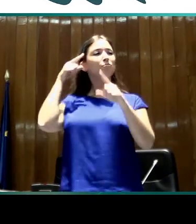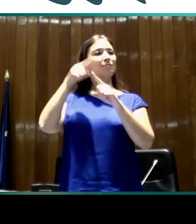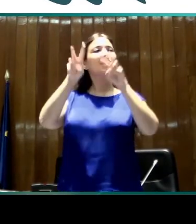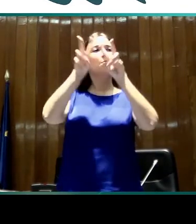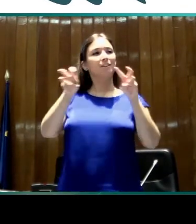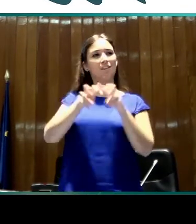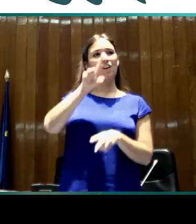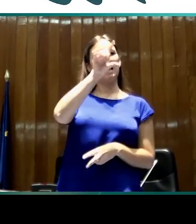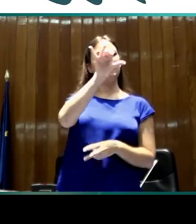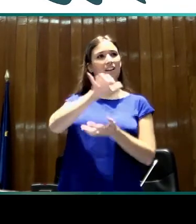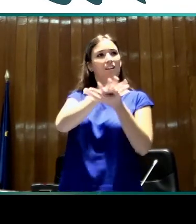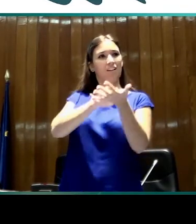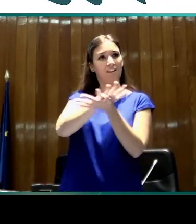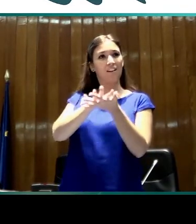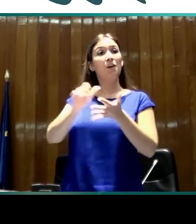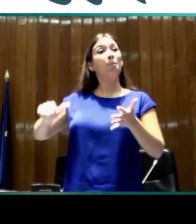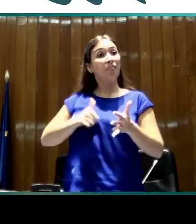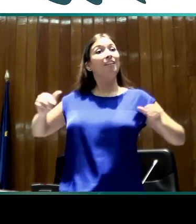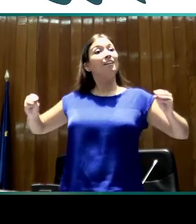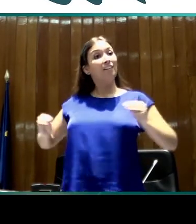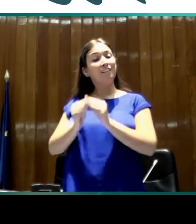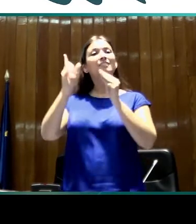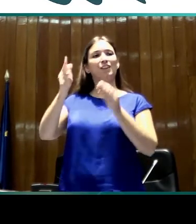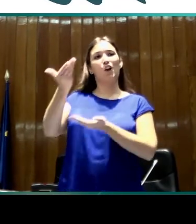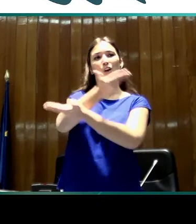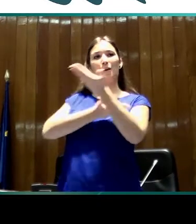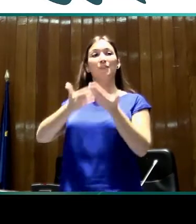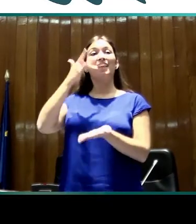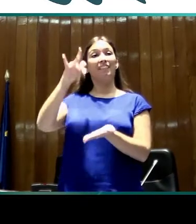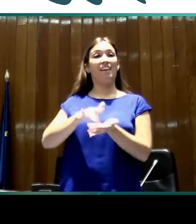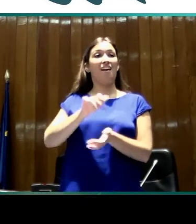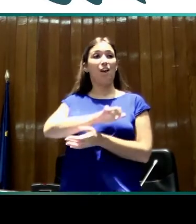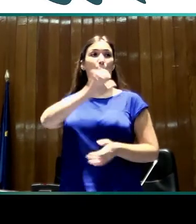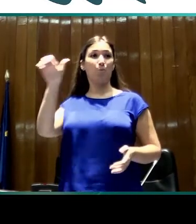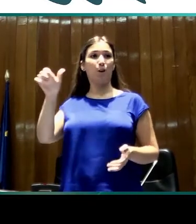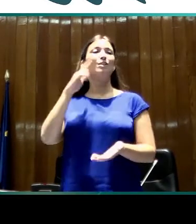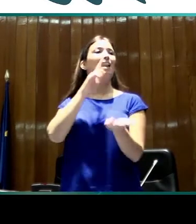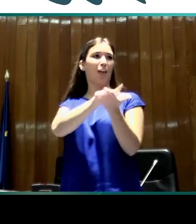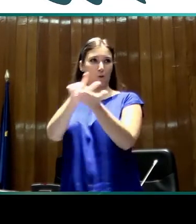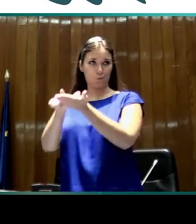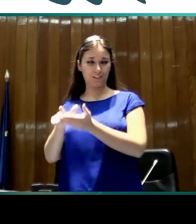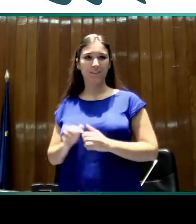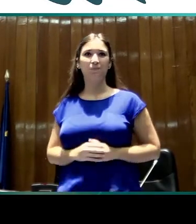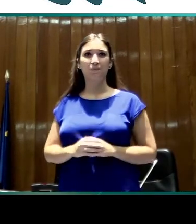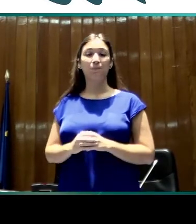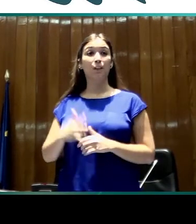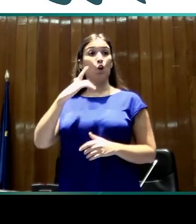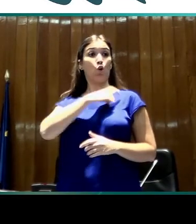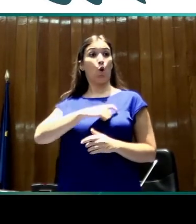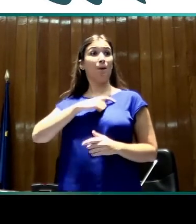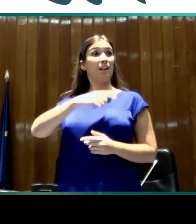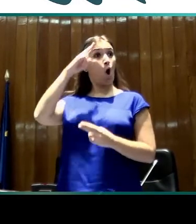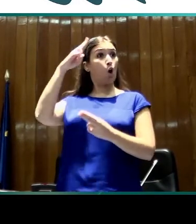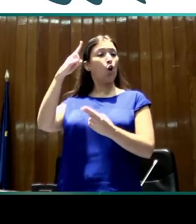lengua de signos, que coincide con la colaboración del Día Europeo de las Lenguas, cuyo Comité de Honor